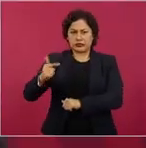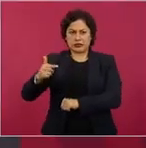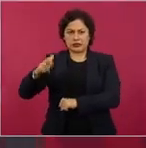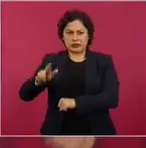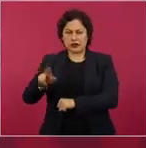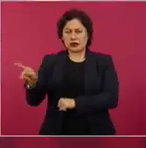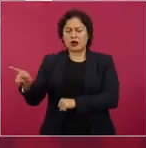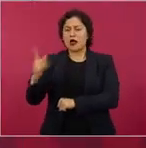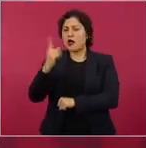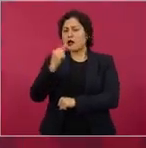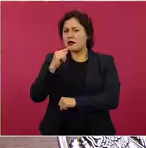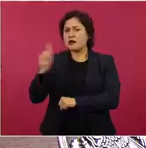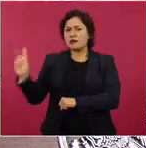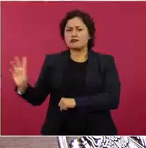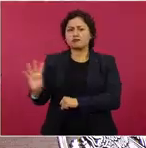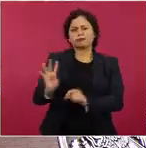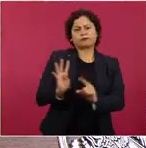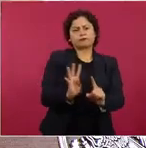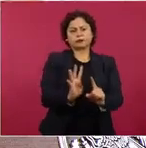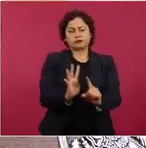era